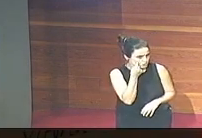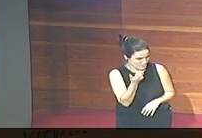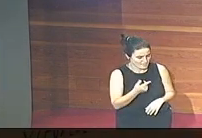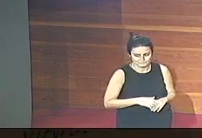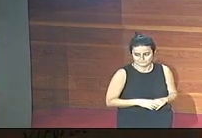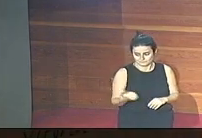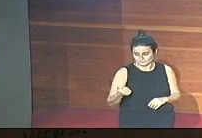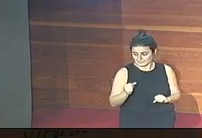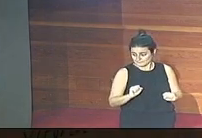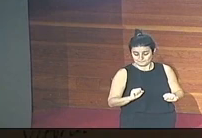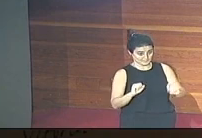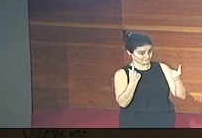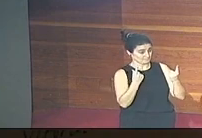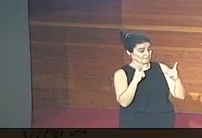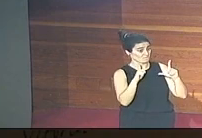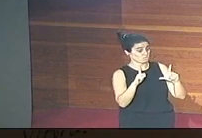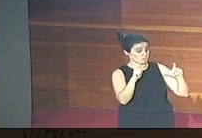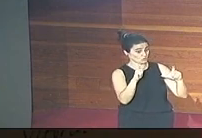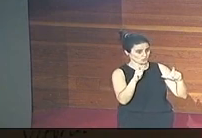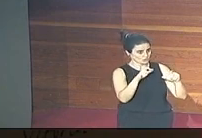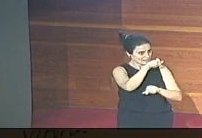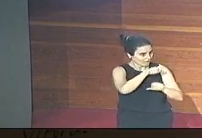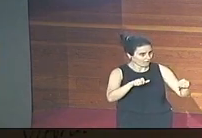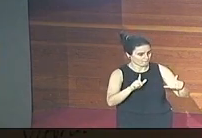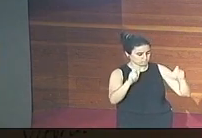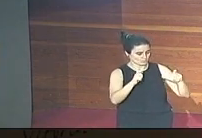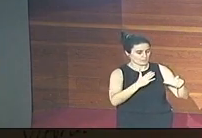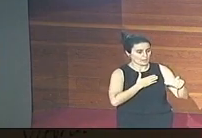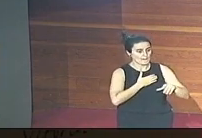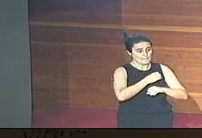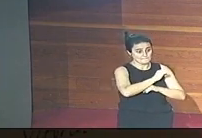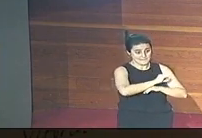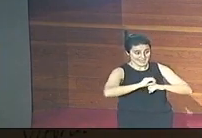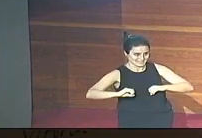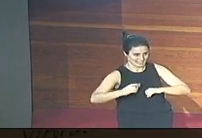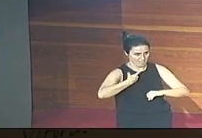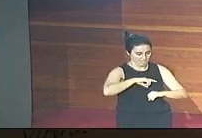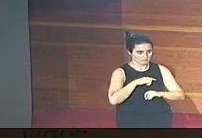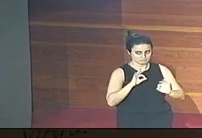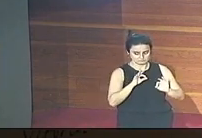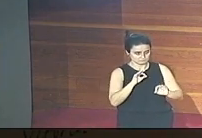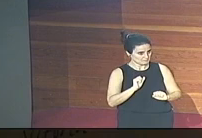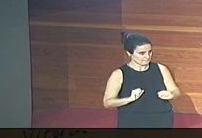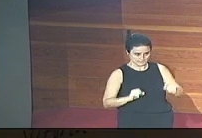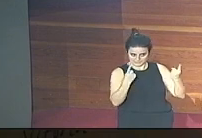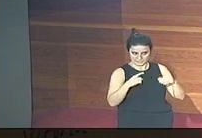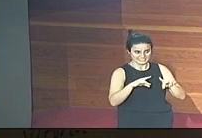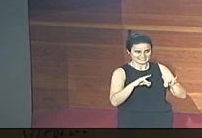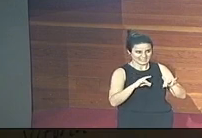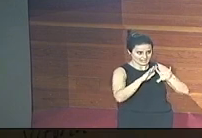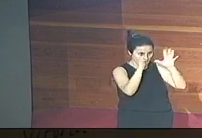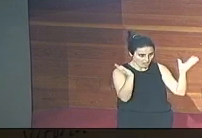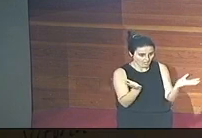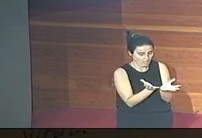primera foto que el ser humano tomo de nuestro propio planeta es la primera vez que le vi que veíamos la tierra desde el exterior